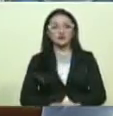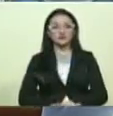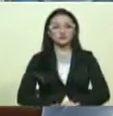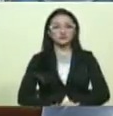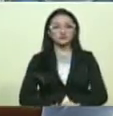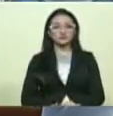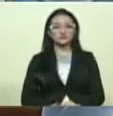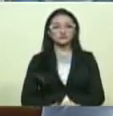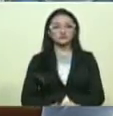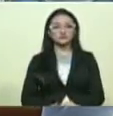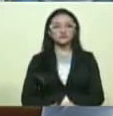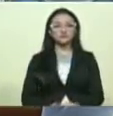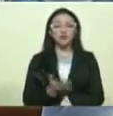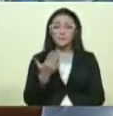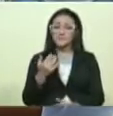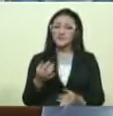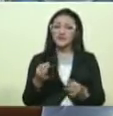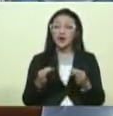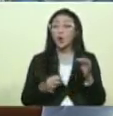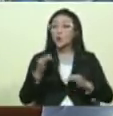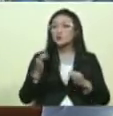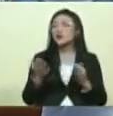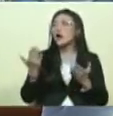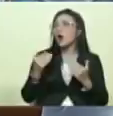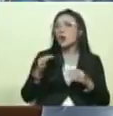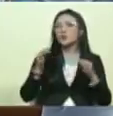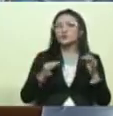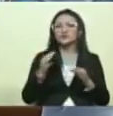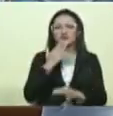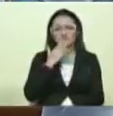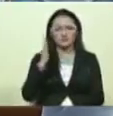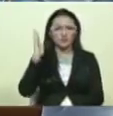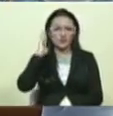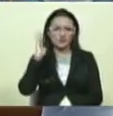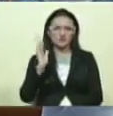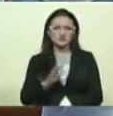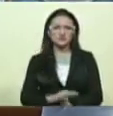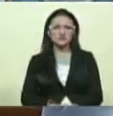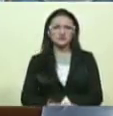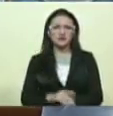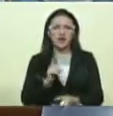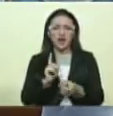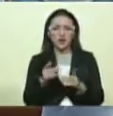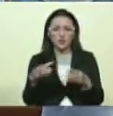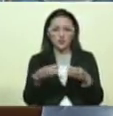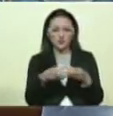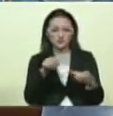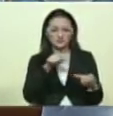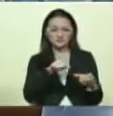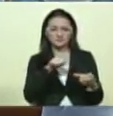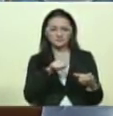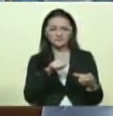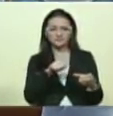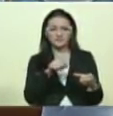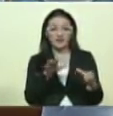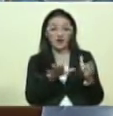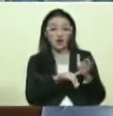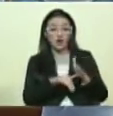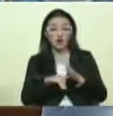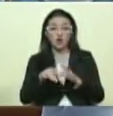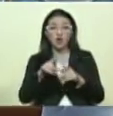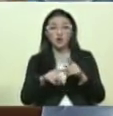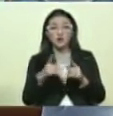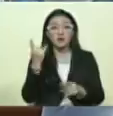pide mucha justicia, cierta hipocresía en algún sector de la sociedad contra quien se roba la batería de un